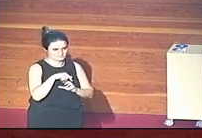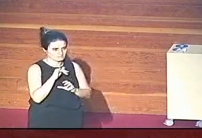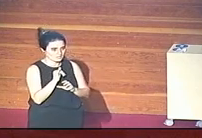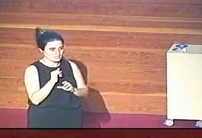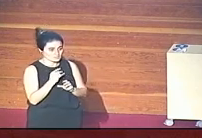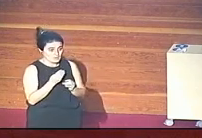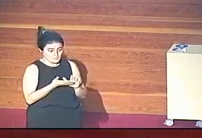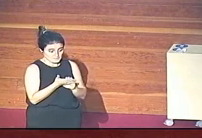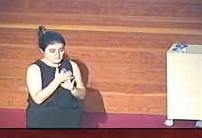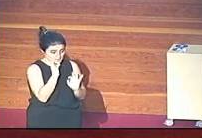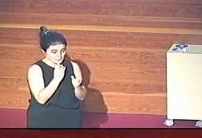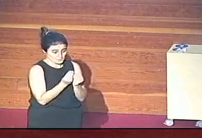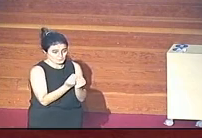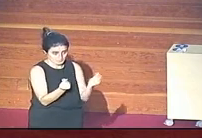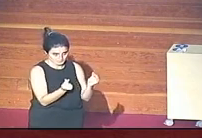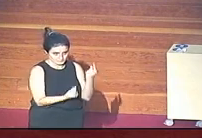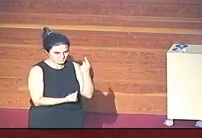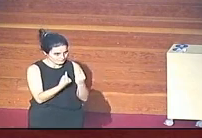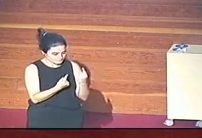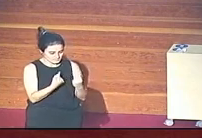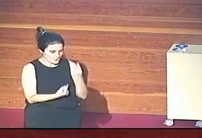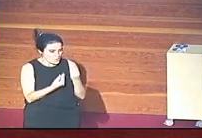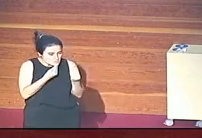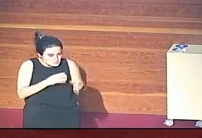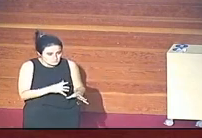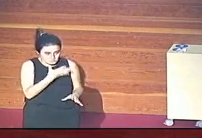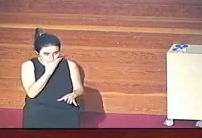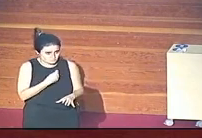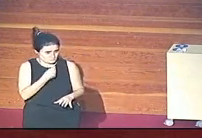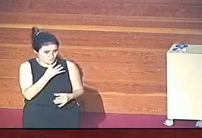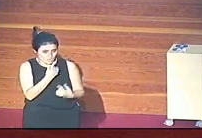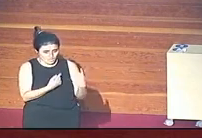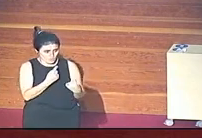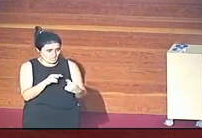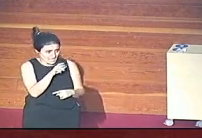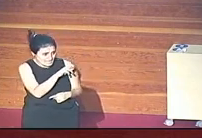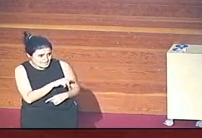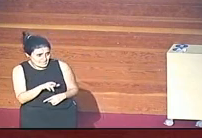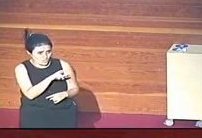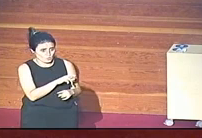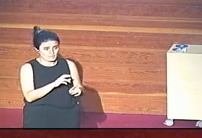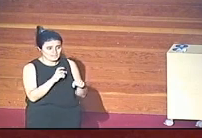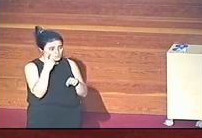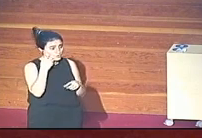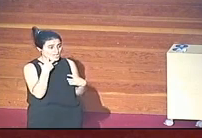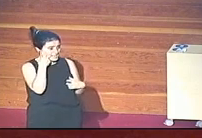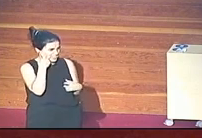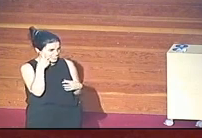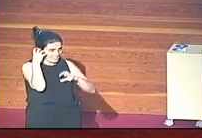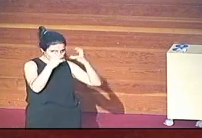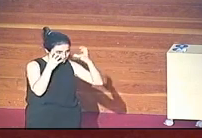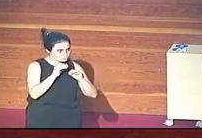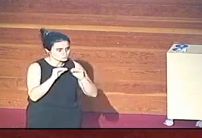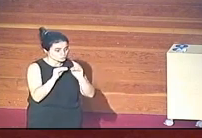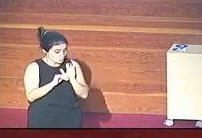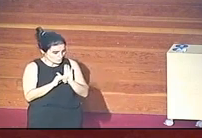preciosas de gente que está recuperando sus razas ganaderas porque son las que mejor se se aclimata